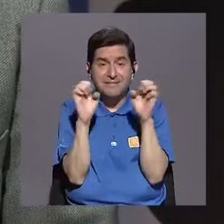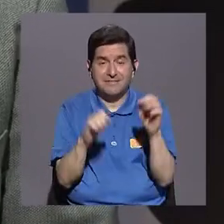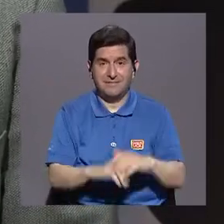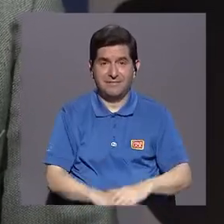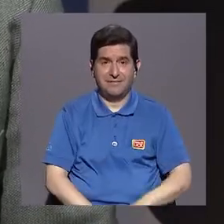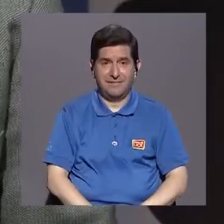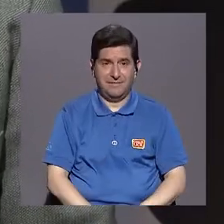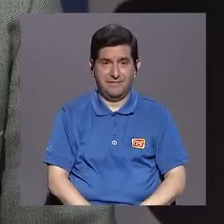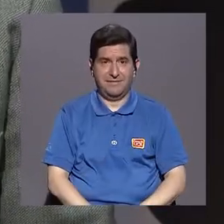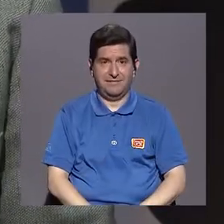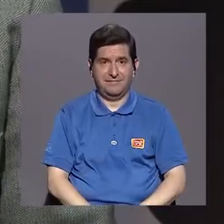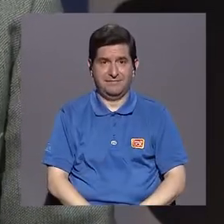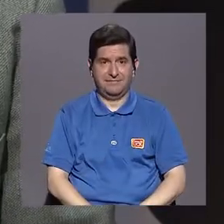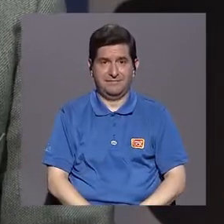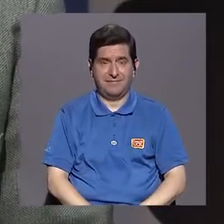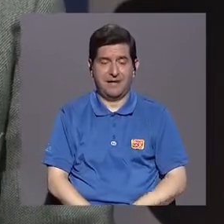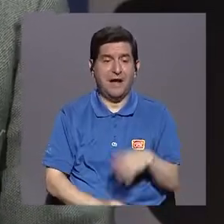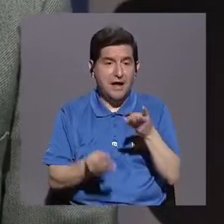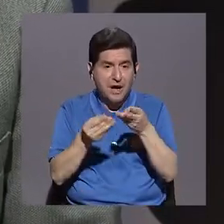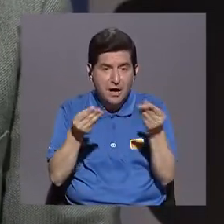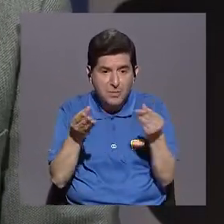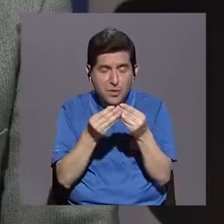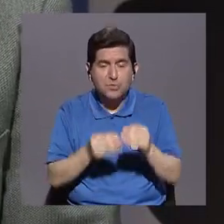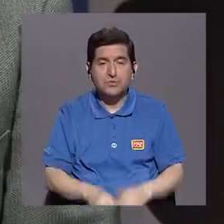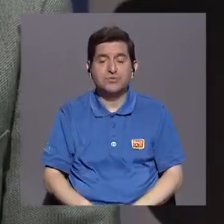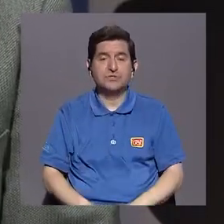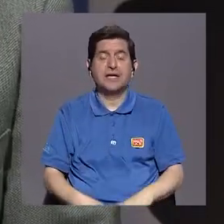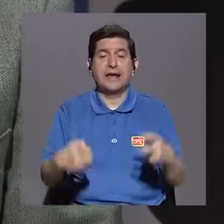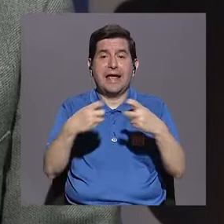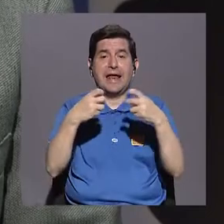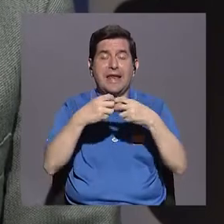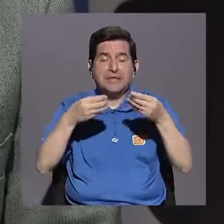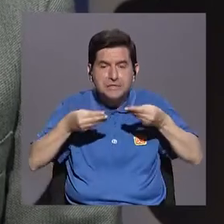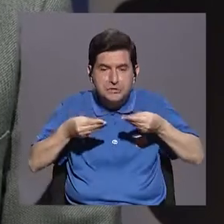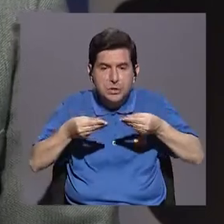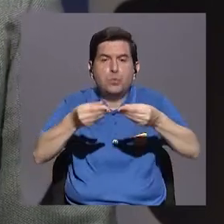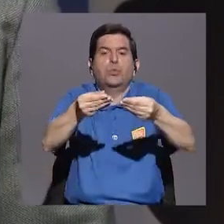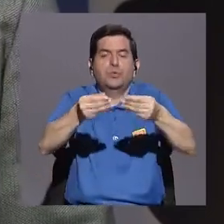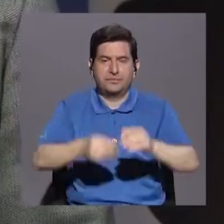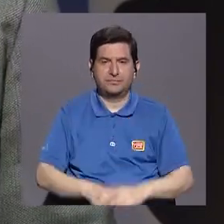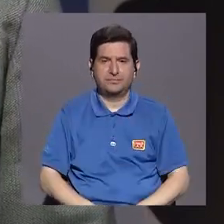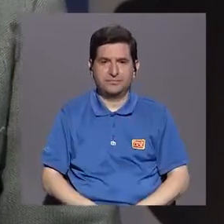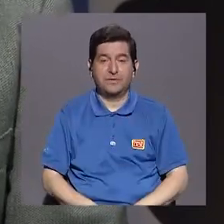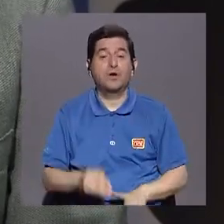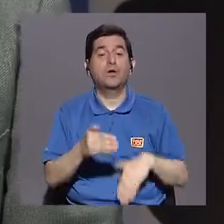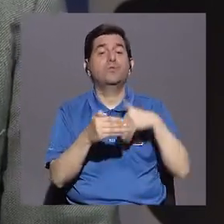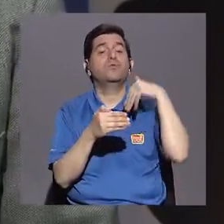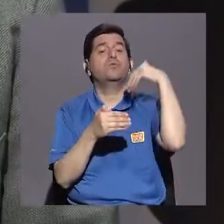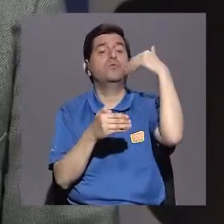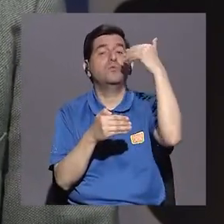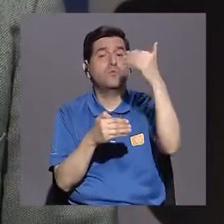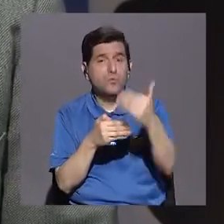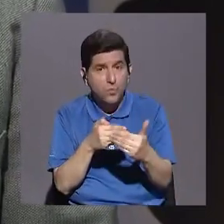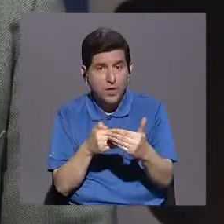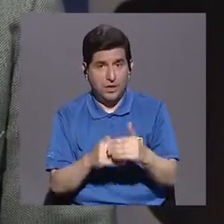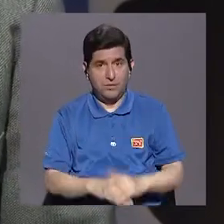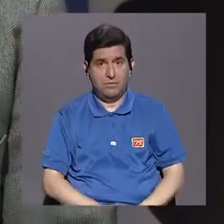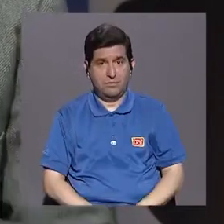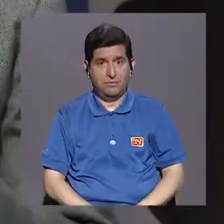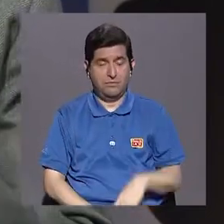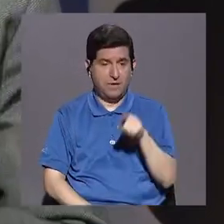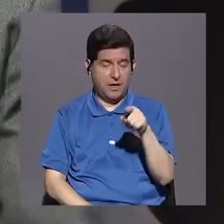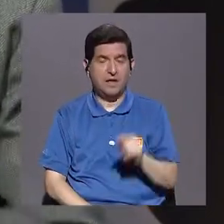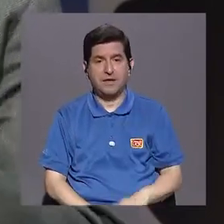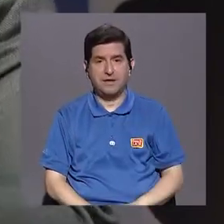a generar una corriente eléctrica corriente eléctrica que luego es va a ser la